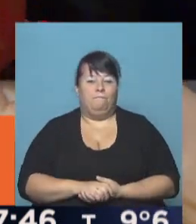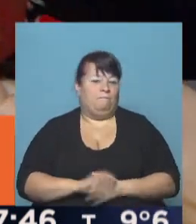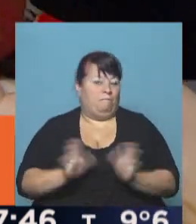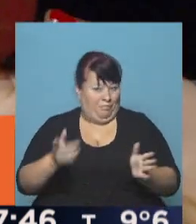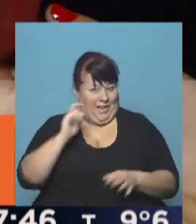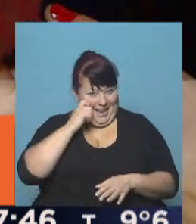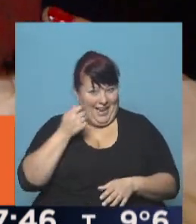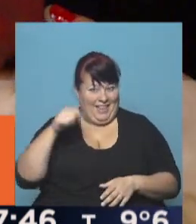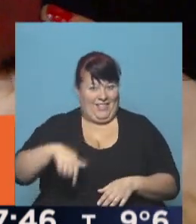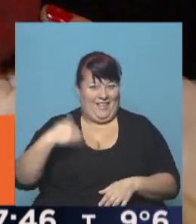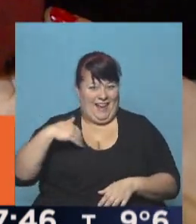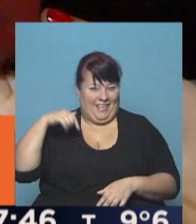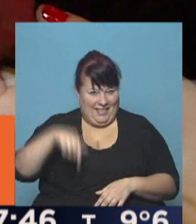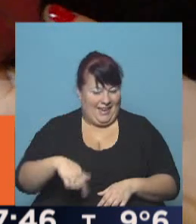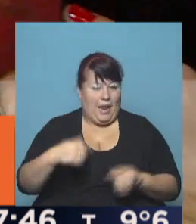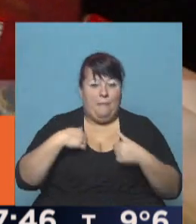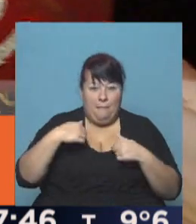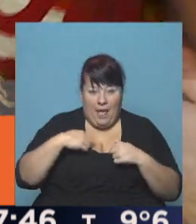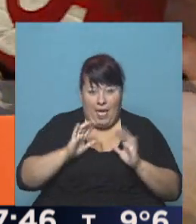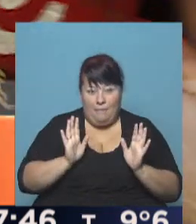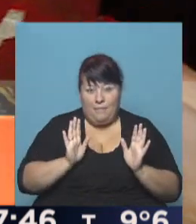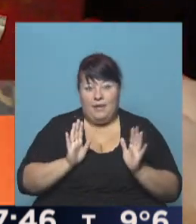Nada, es lindo tenerlo acá en el país. Para mí, la verdad